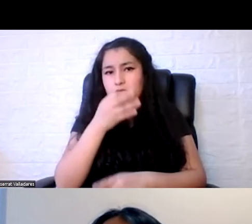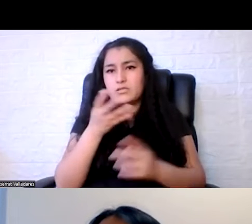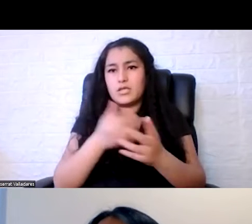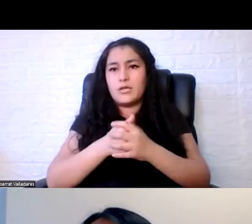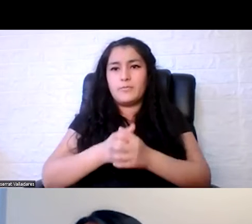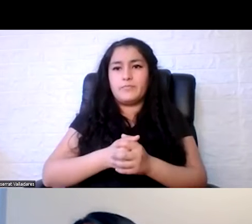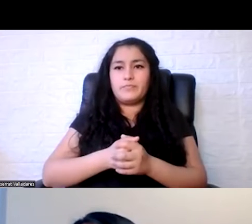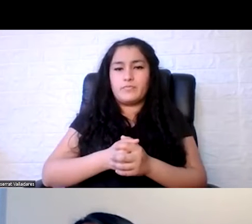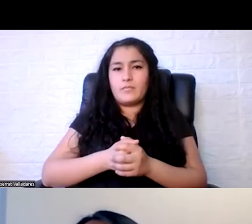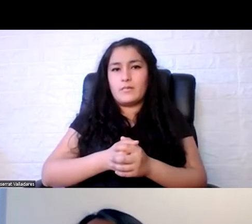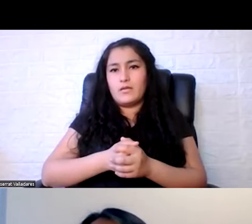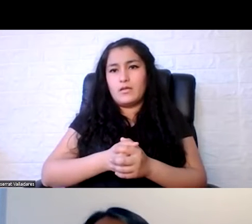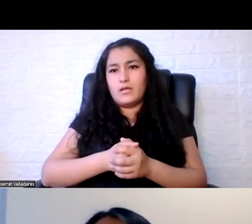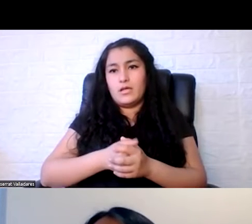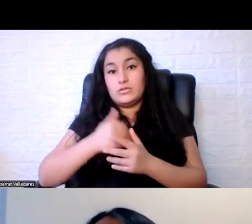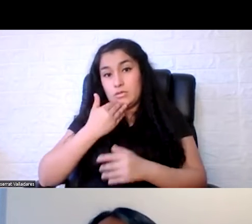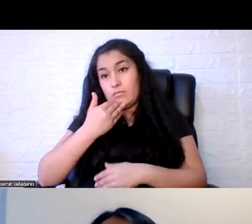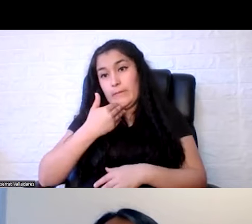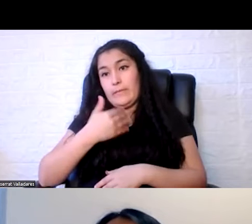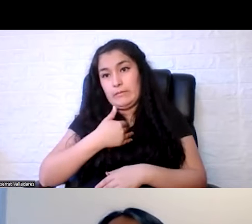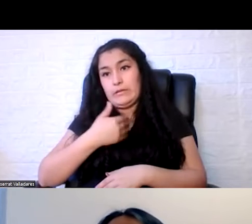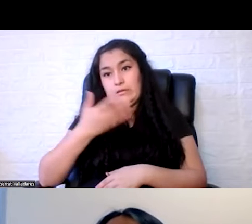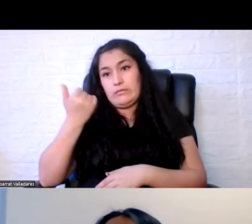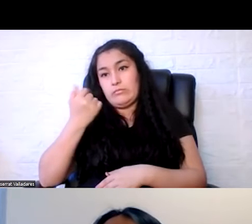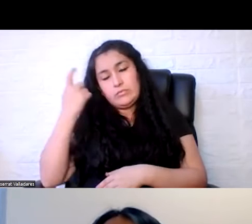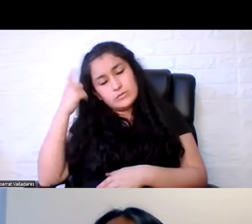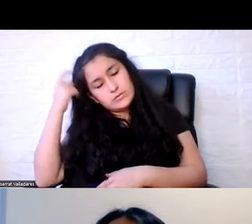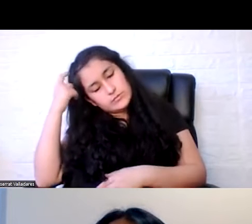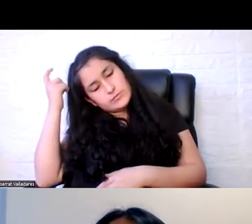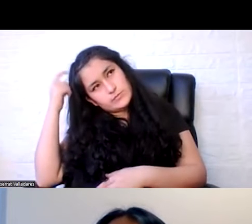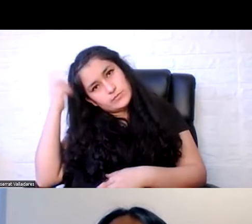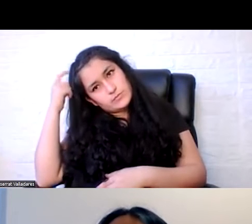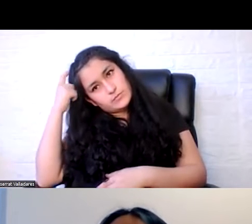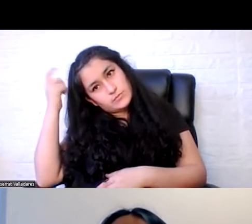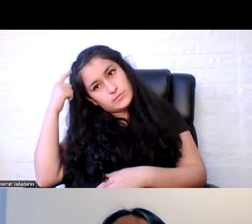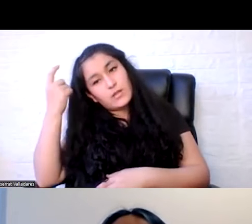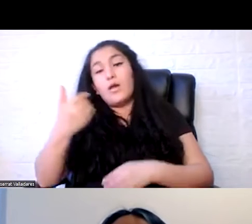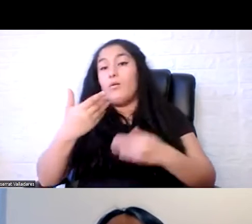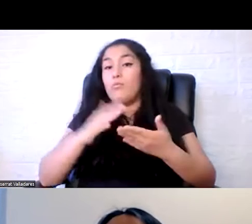¿Y qué fue lo que me he ido preguntando? No está del todo resuelta, ¿no? ¿A qué desafíos me enfrento yo